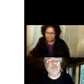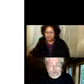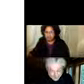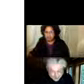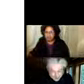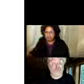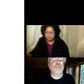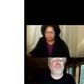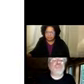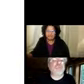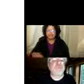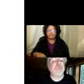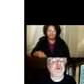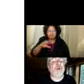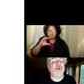Bienvenidos.